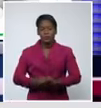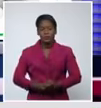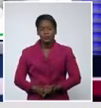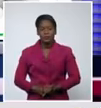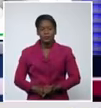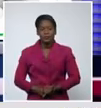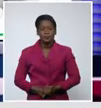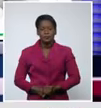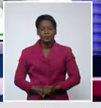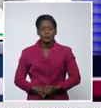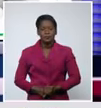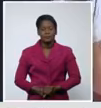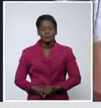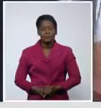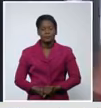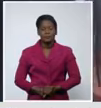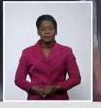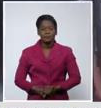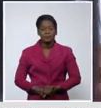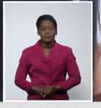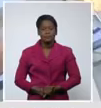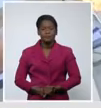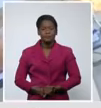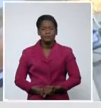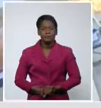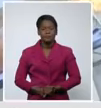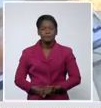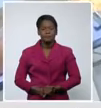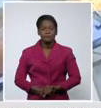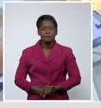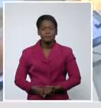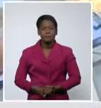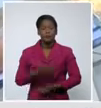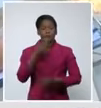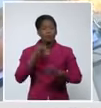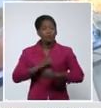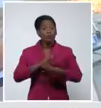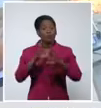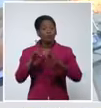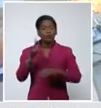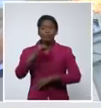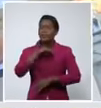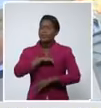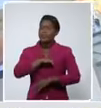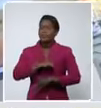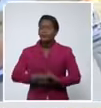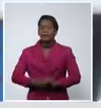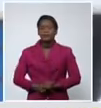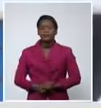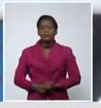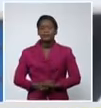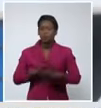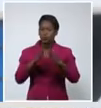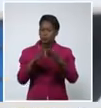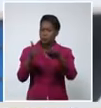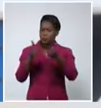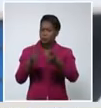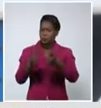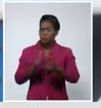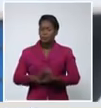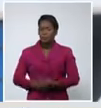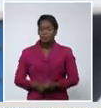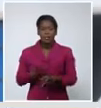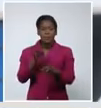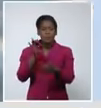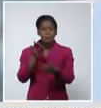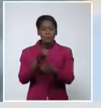de Cuba. Hacia allá vamos. Buenos días, Reinaldo, ¿cómo se encuentra usted? ¿Todo bien? Así comienza la jornada